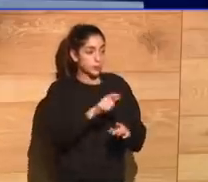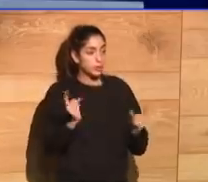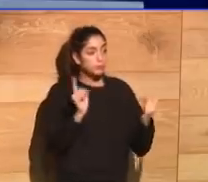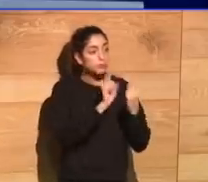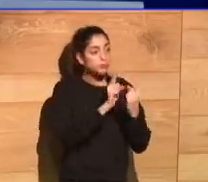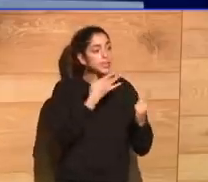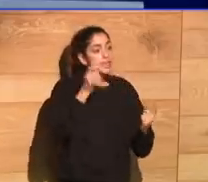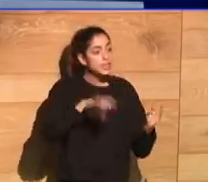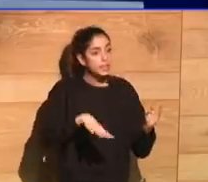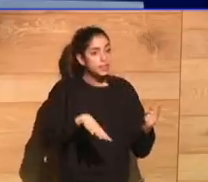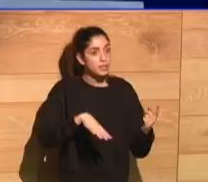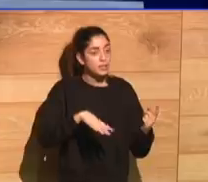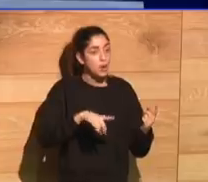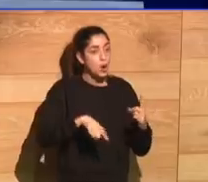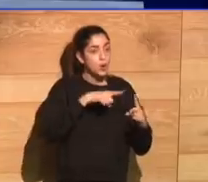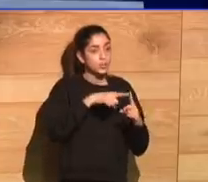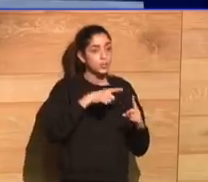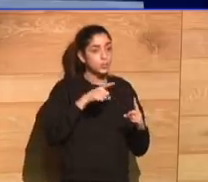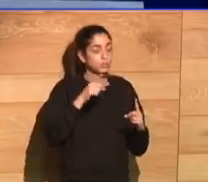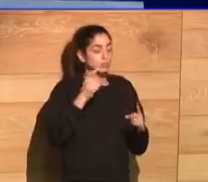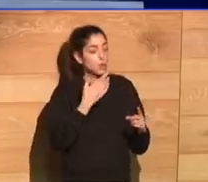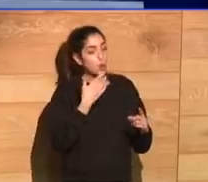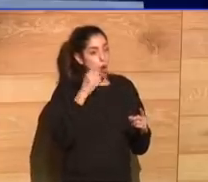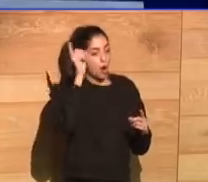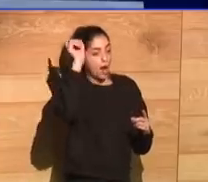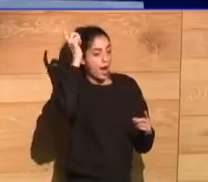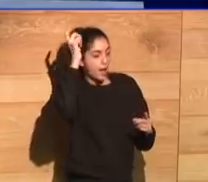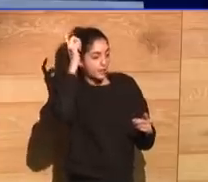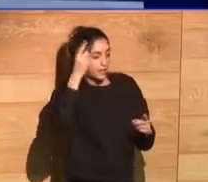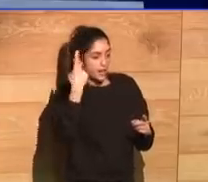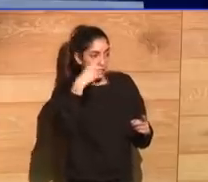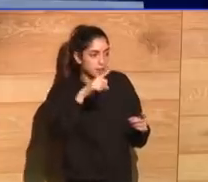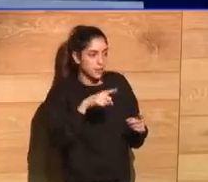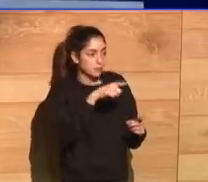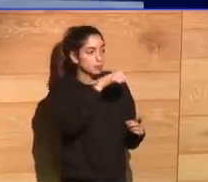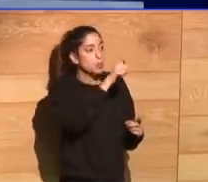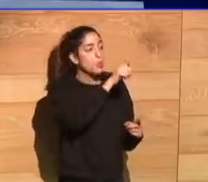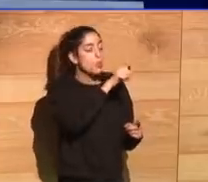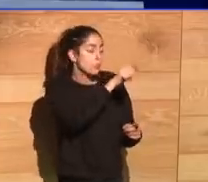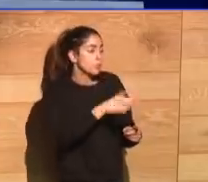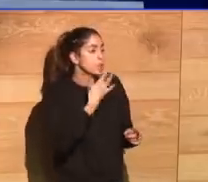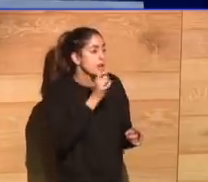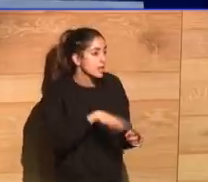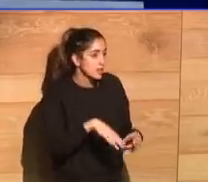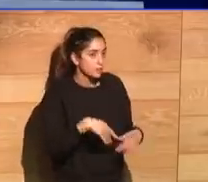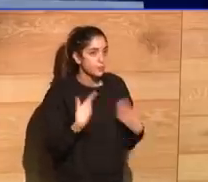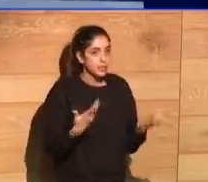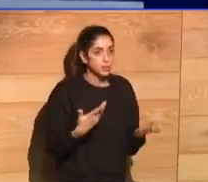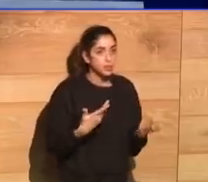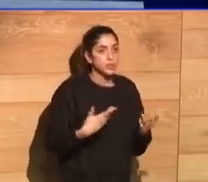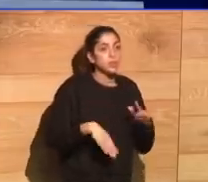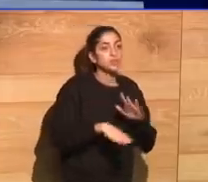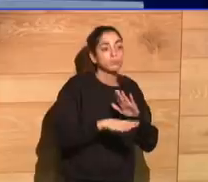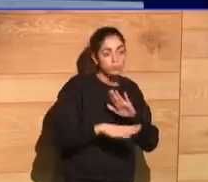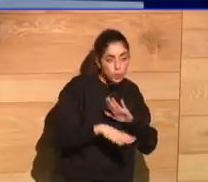capaz de detectar la verdad o no. Y eso también le daba la medida de si estaba en buenas manos o no y hacia dónde iba. Entonces él estaba constantemente